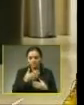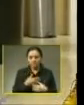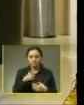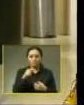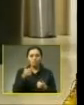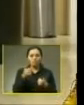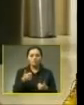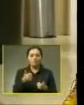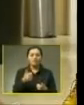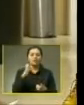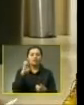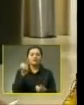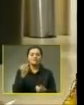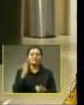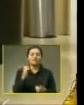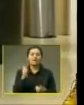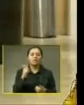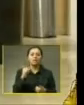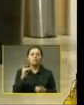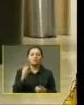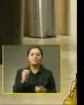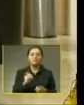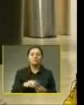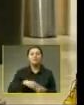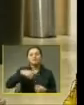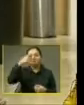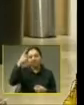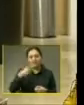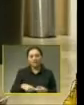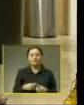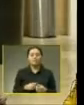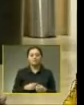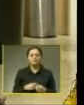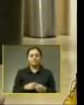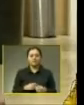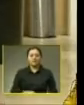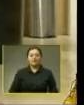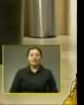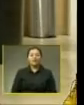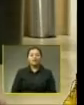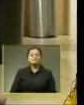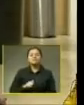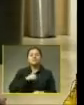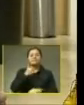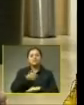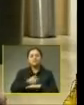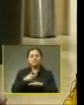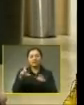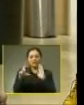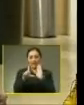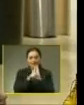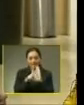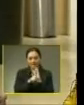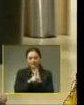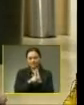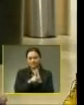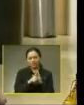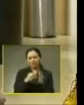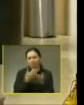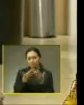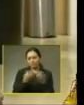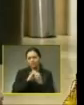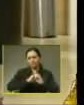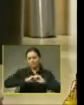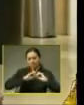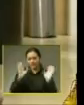bien de Estado. Se debe, eso sí, establecer en la ley mecanismos claros y concisos